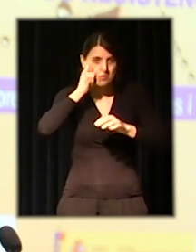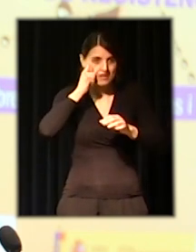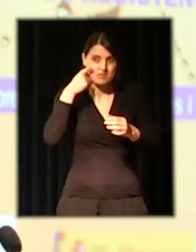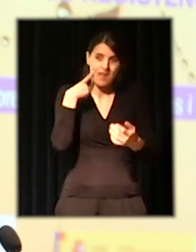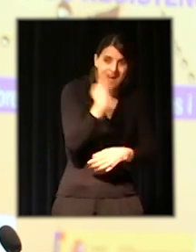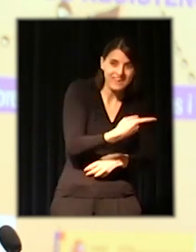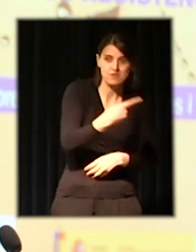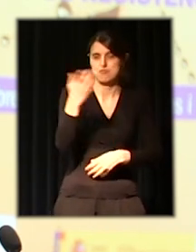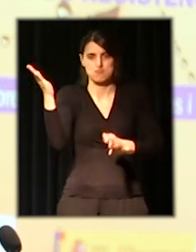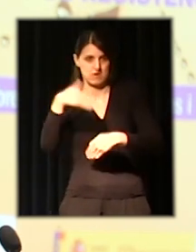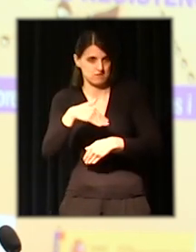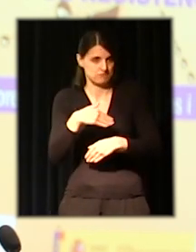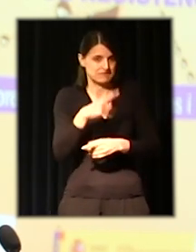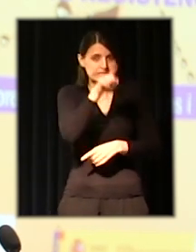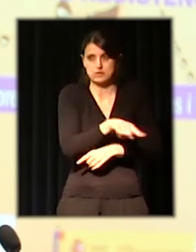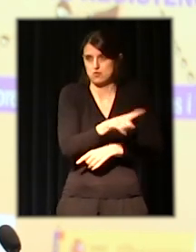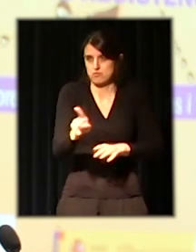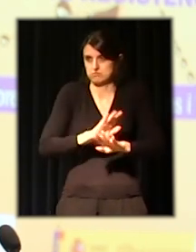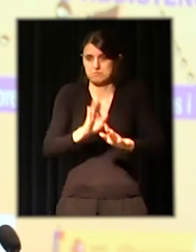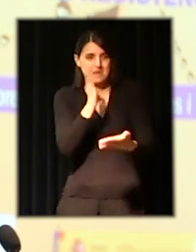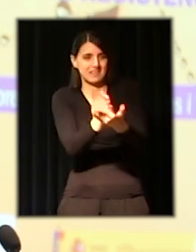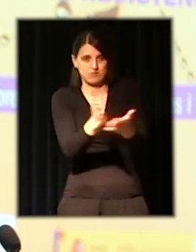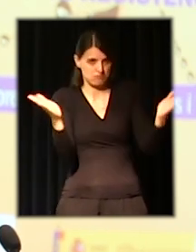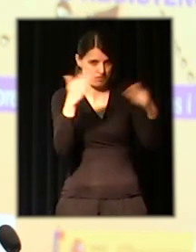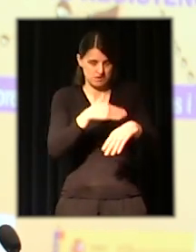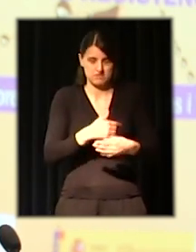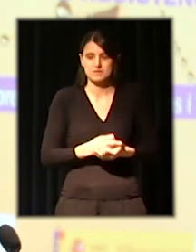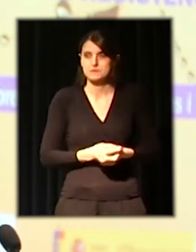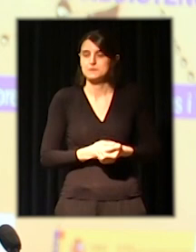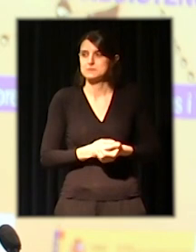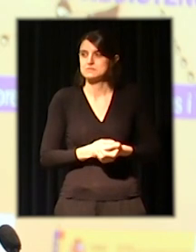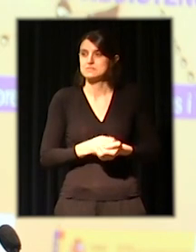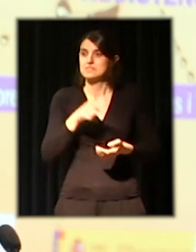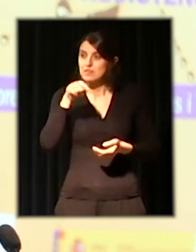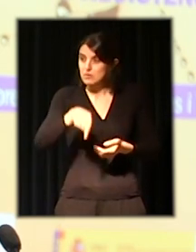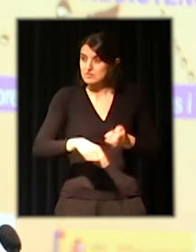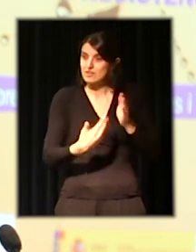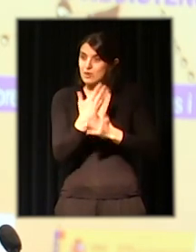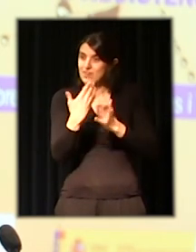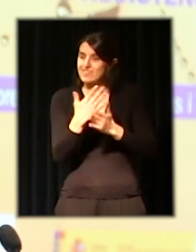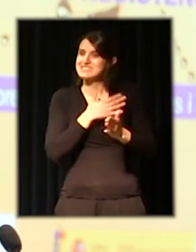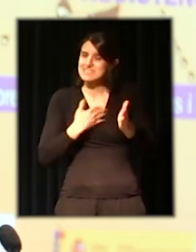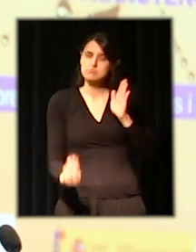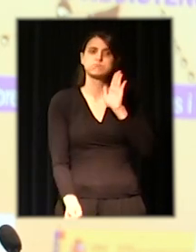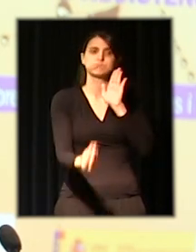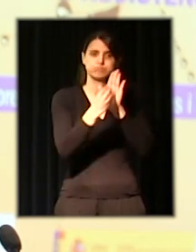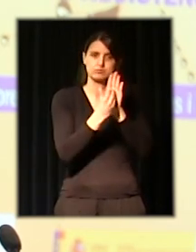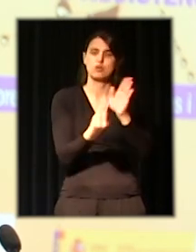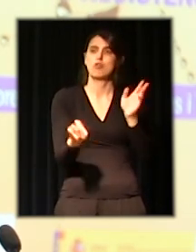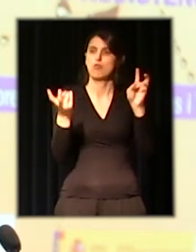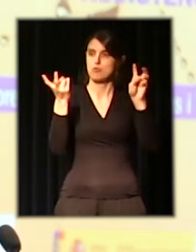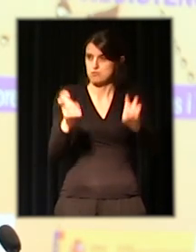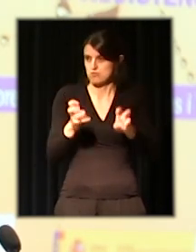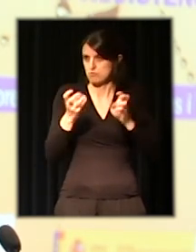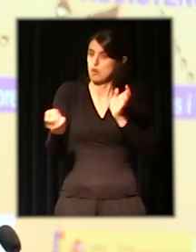o los vulneras, no hay intermedios. Y estas jornadas lo que pretendemos es poner en la agenda política nuevamente que